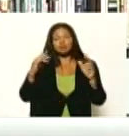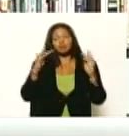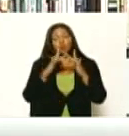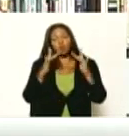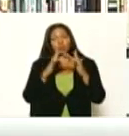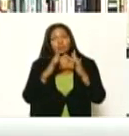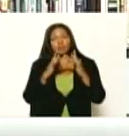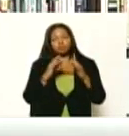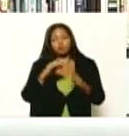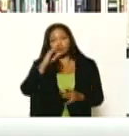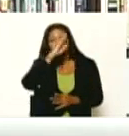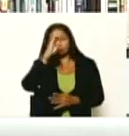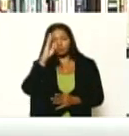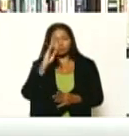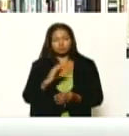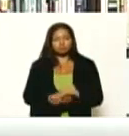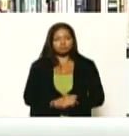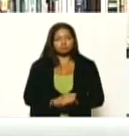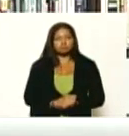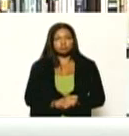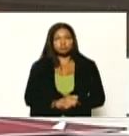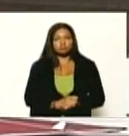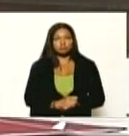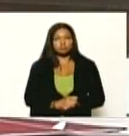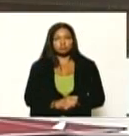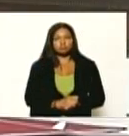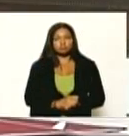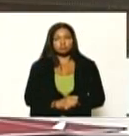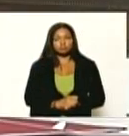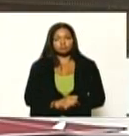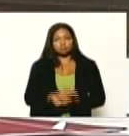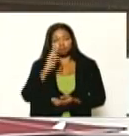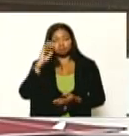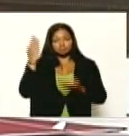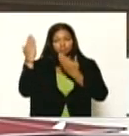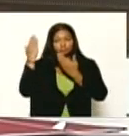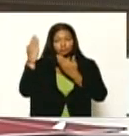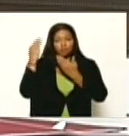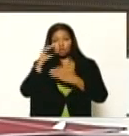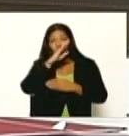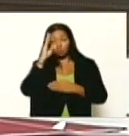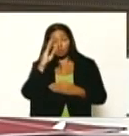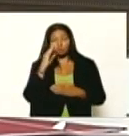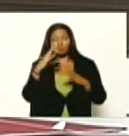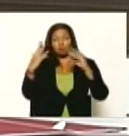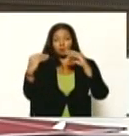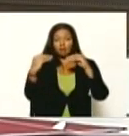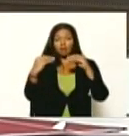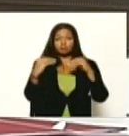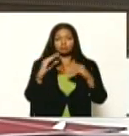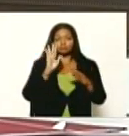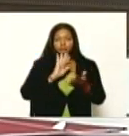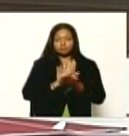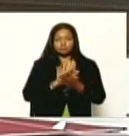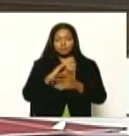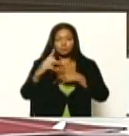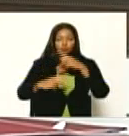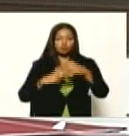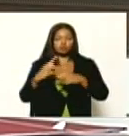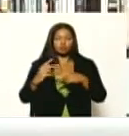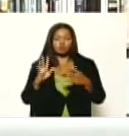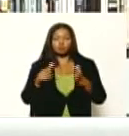tenemos a Diosdado Cabello. Mírenlo. Ya vamos a hablar del proceso